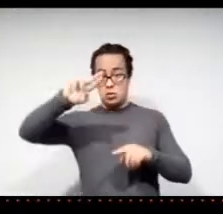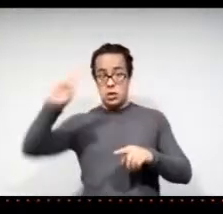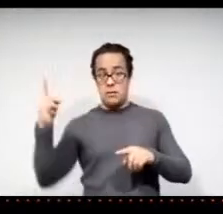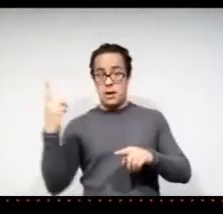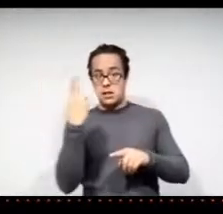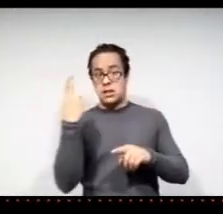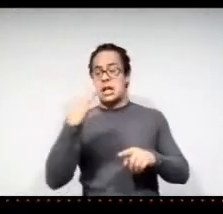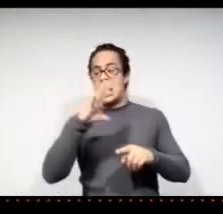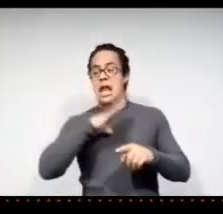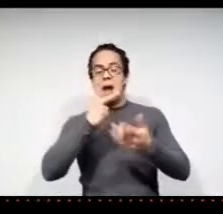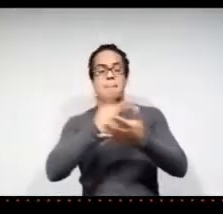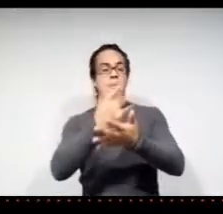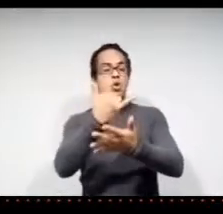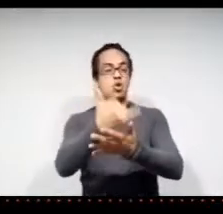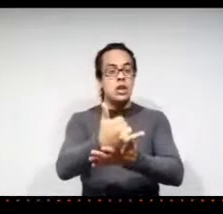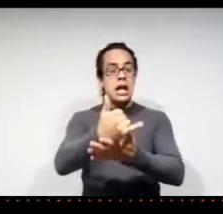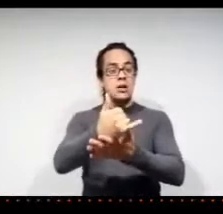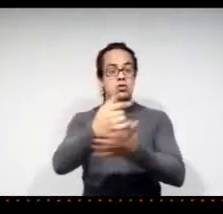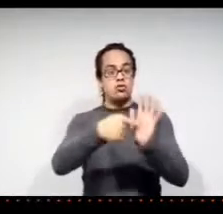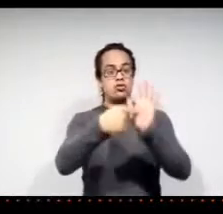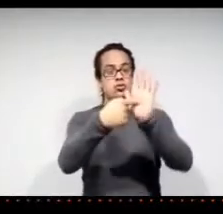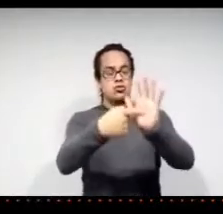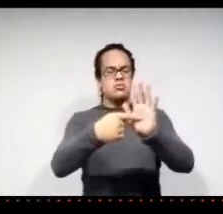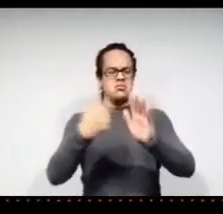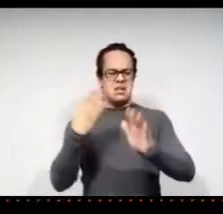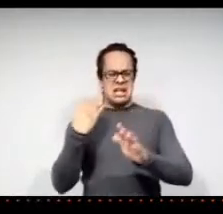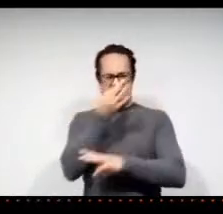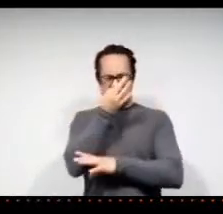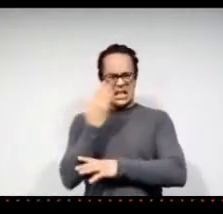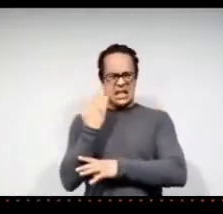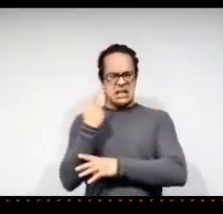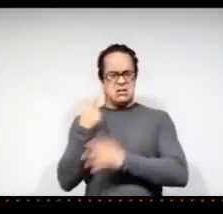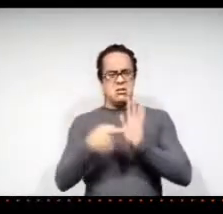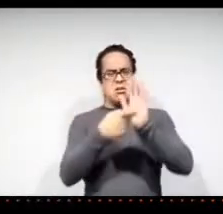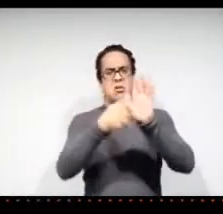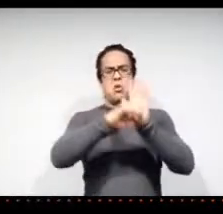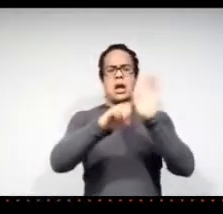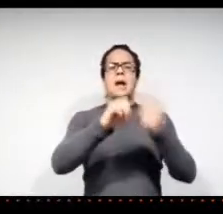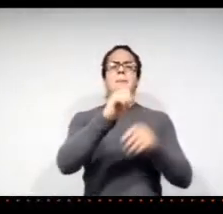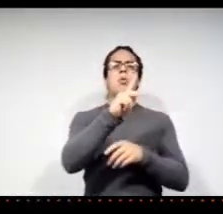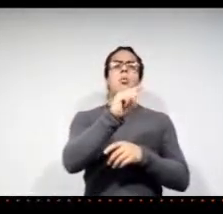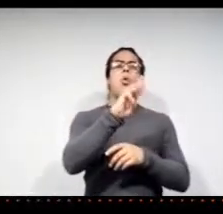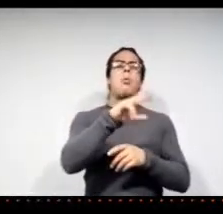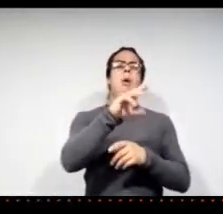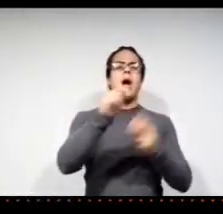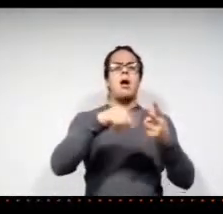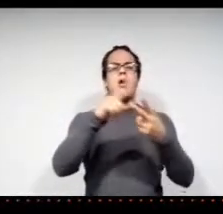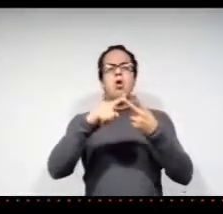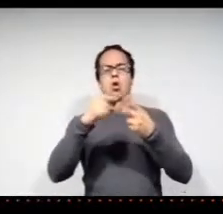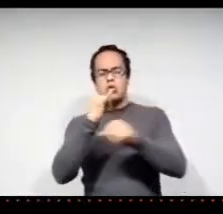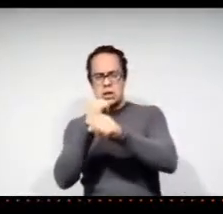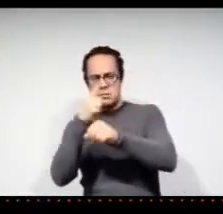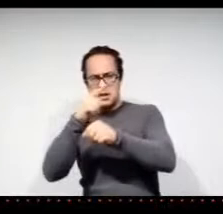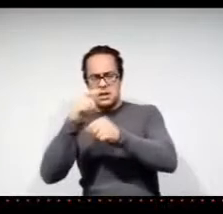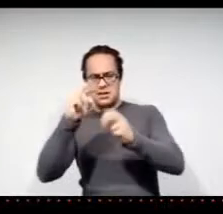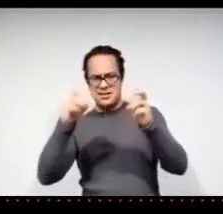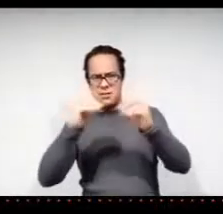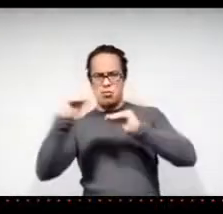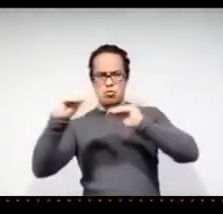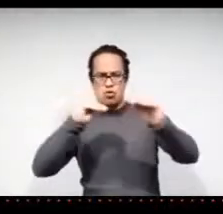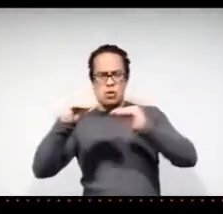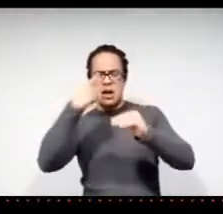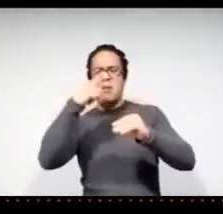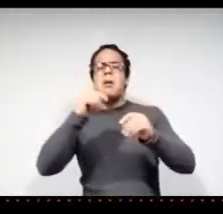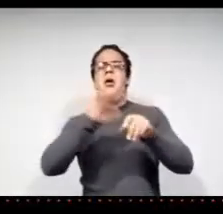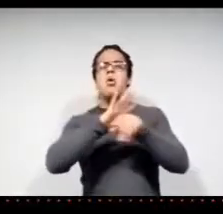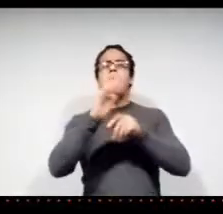de proyectos que salieron en los medios en estos días, el proyecto PC Puma, la estudio de movilización de los estudiantes para ver qué tan cerca